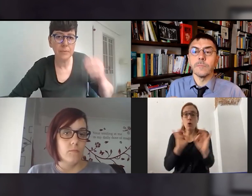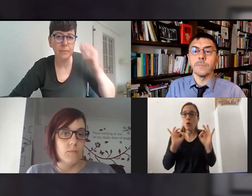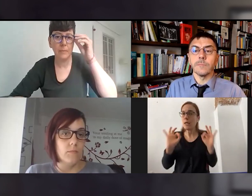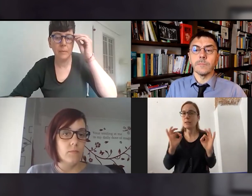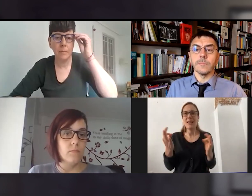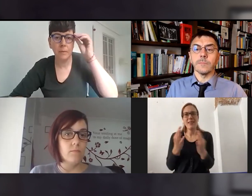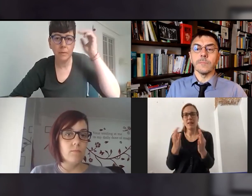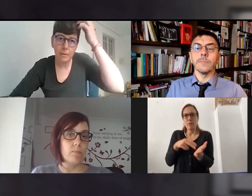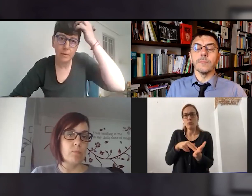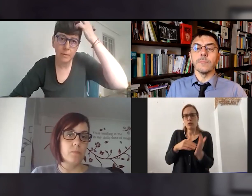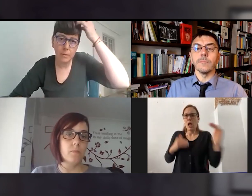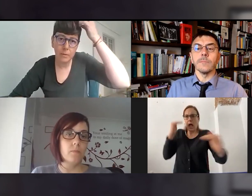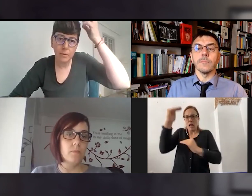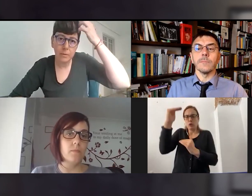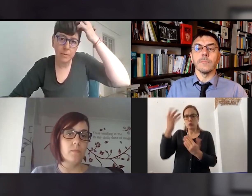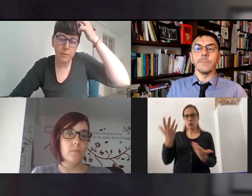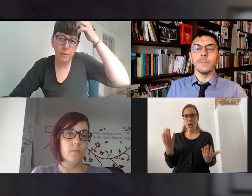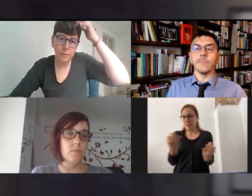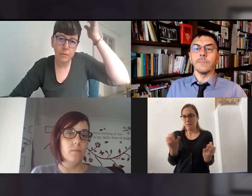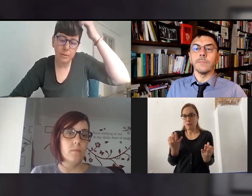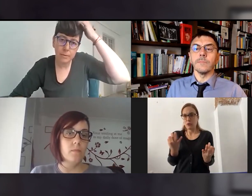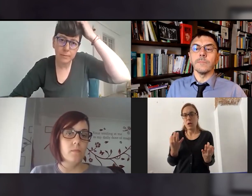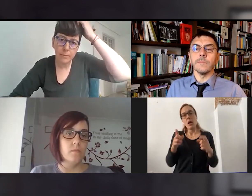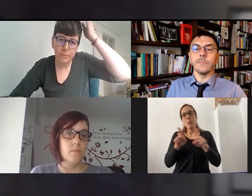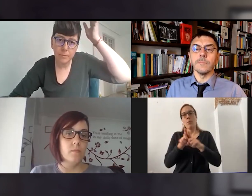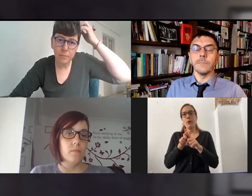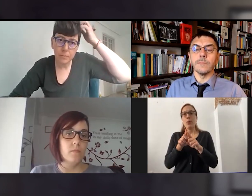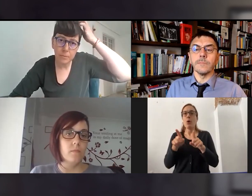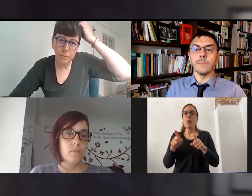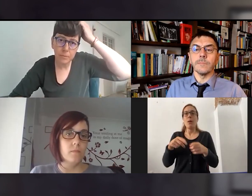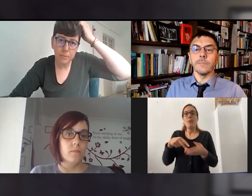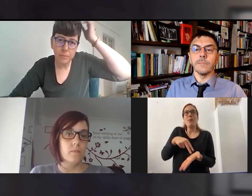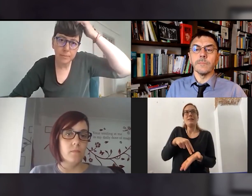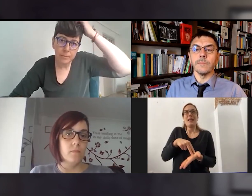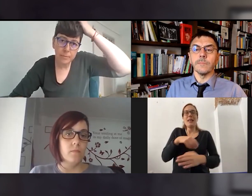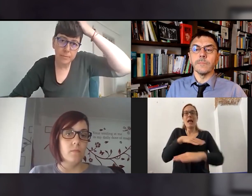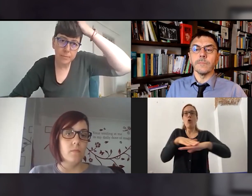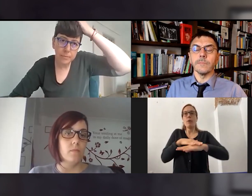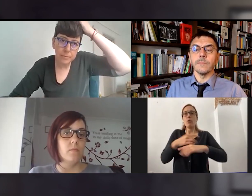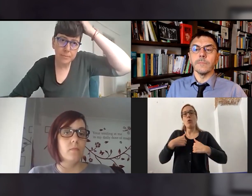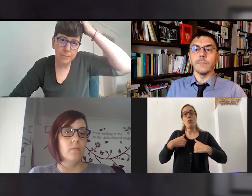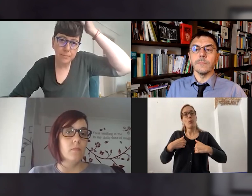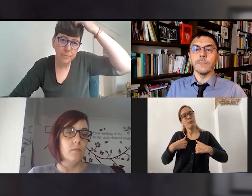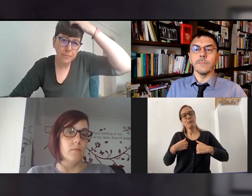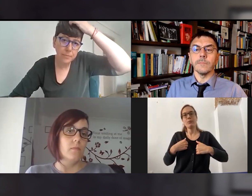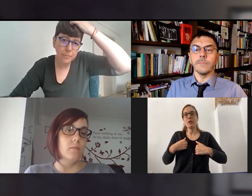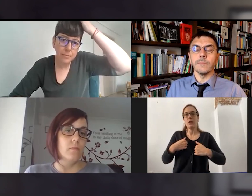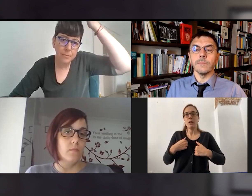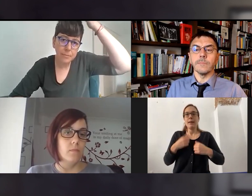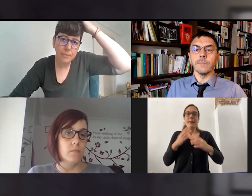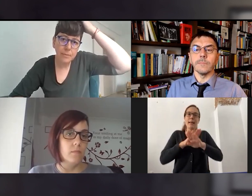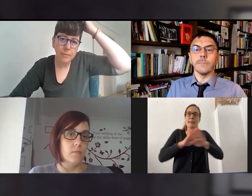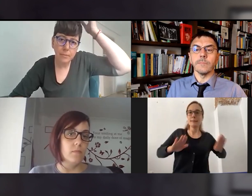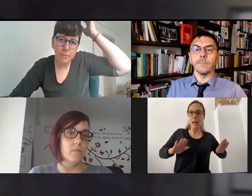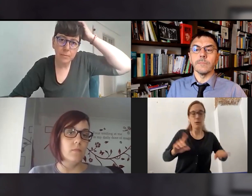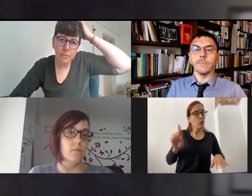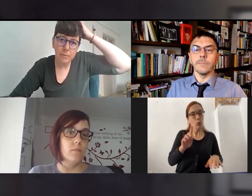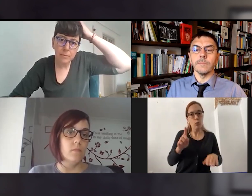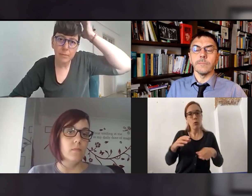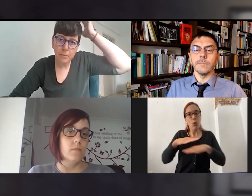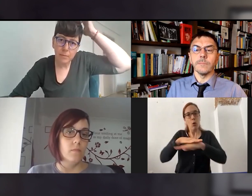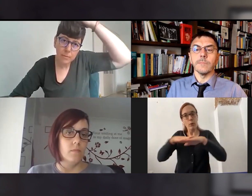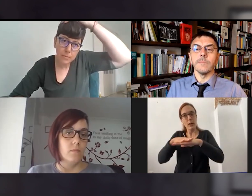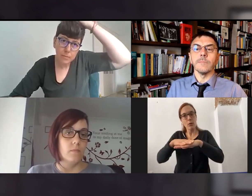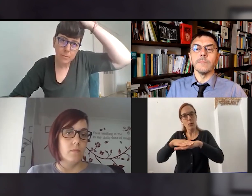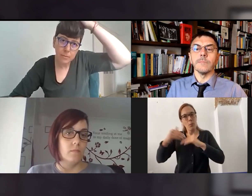altura. Pero tampoco podemos ser rehenes de nuestra presencia en los gobiernos. El partido tiene que mirar más allá. Los acuerdos de gobierno al final son limitados,